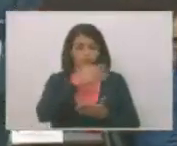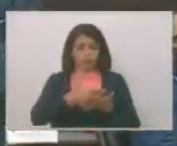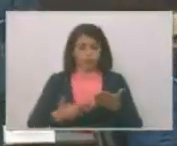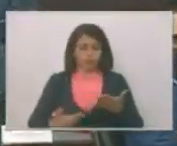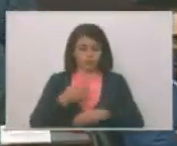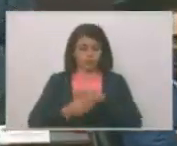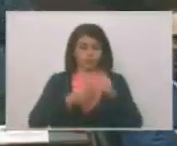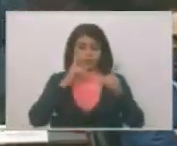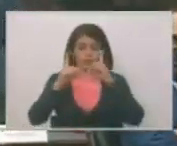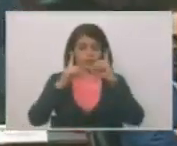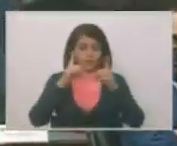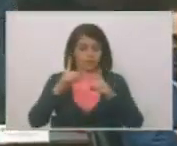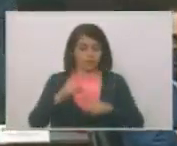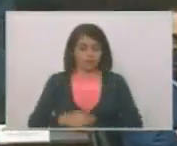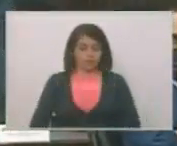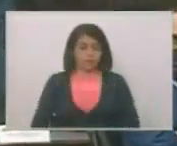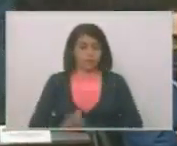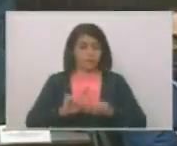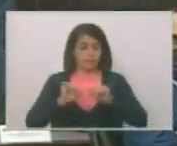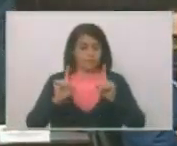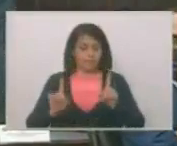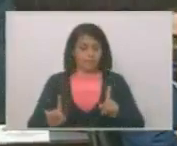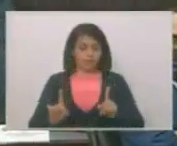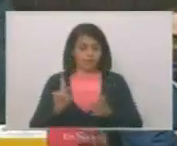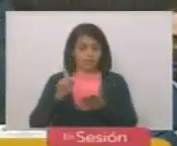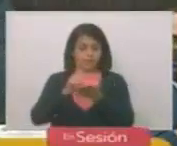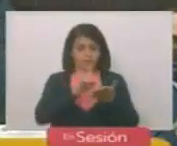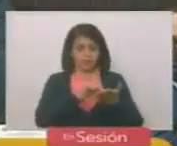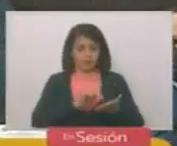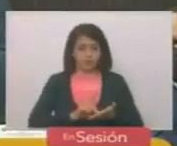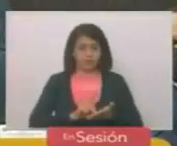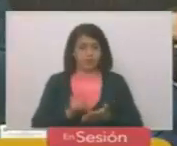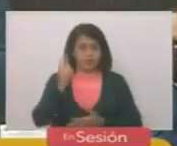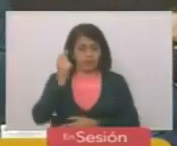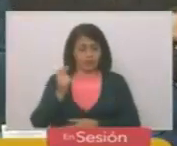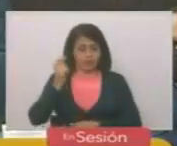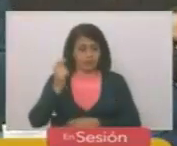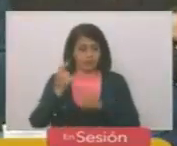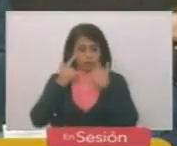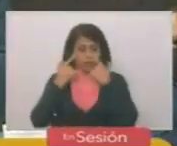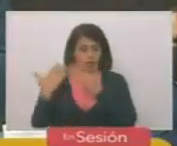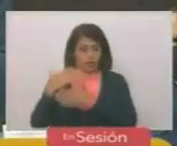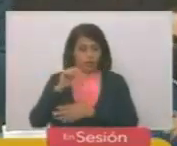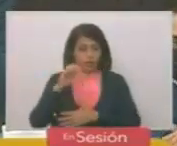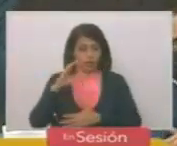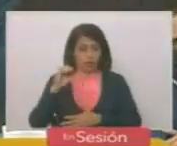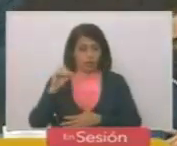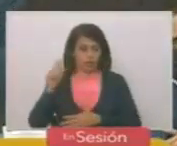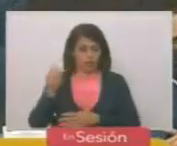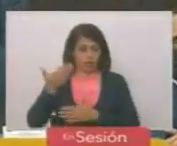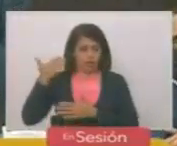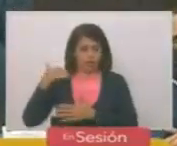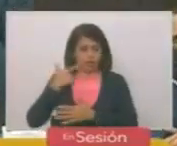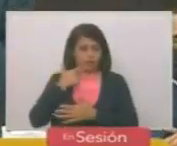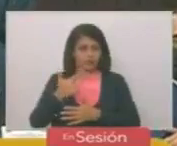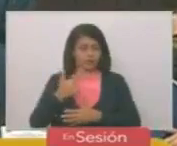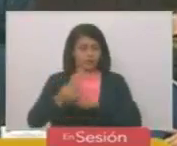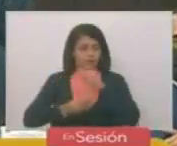generan debate, pero de la intervención del diputado Acosta se